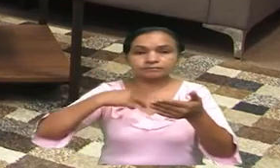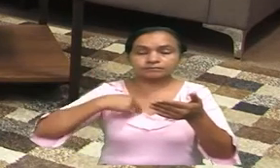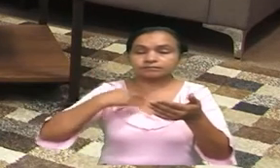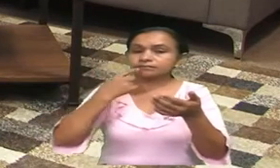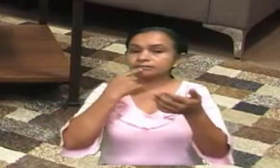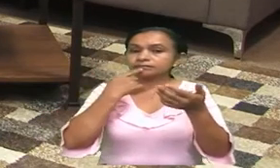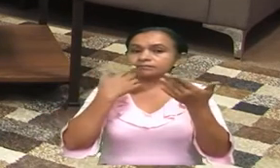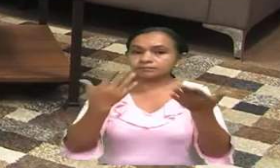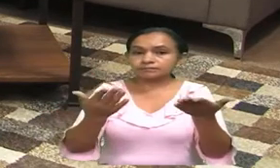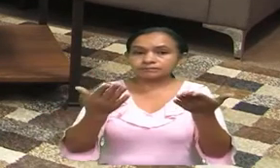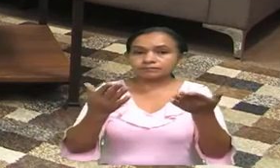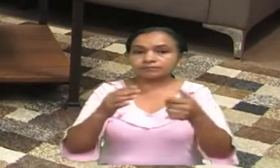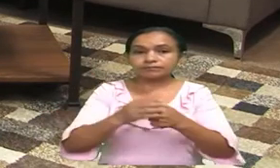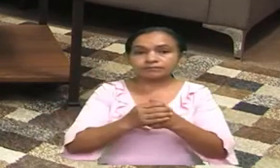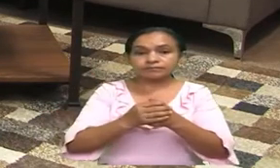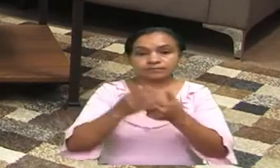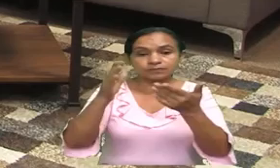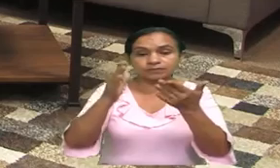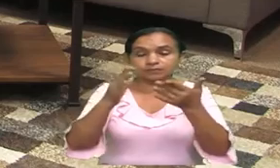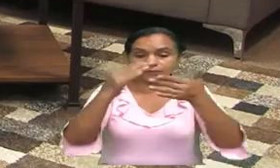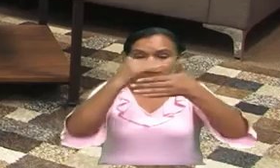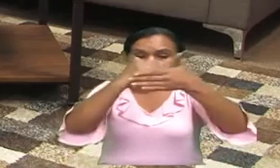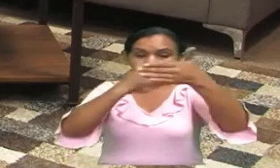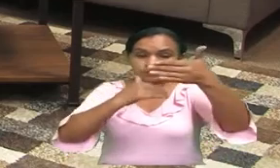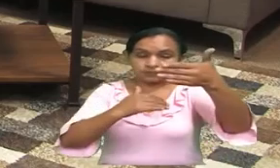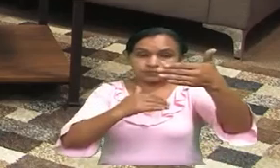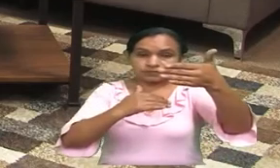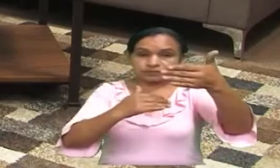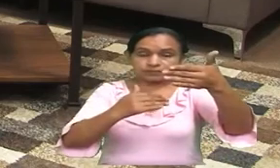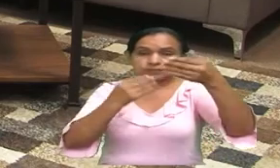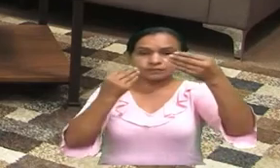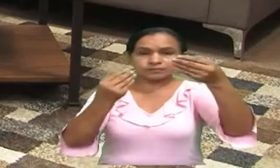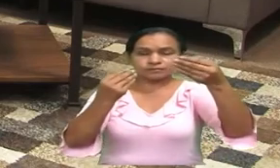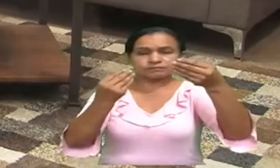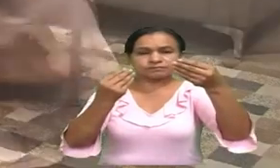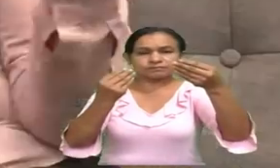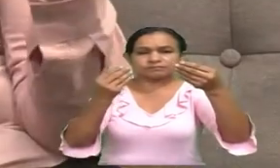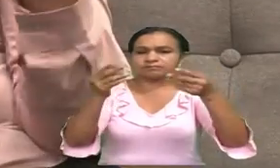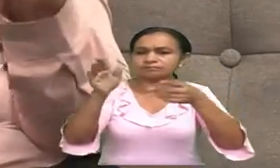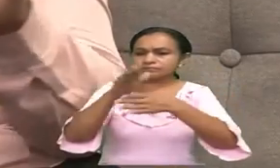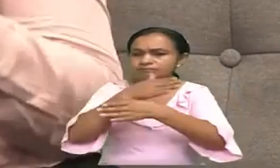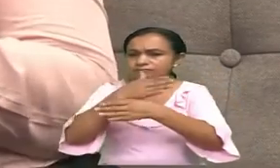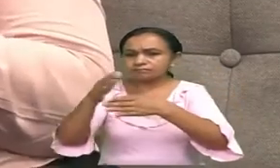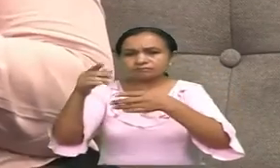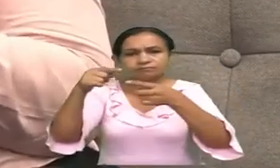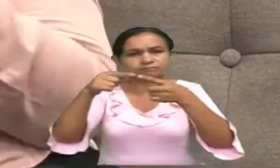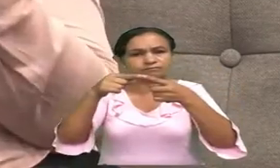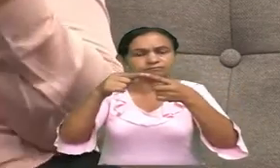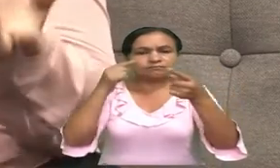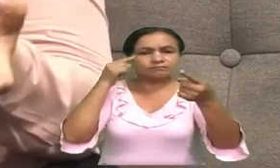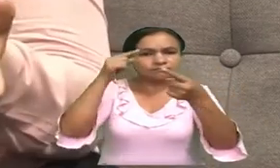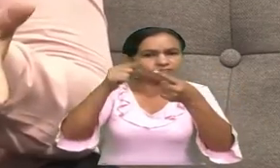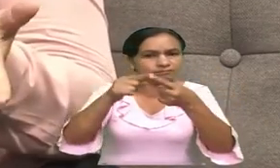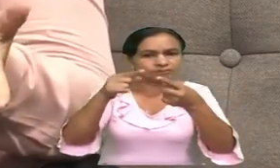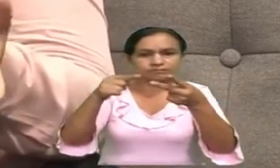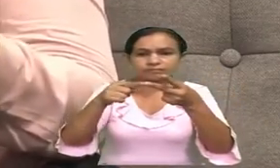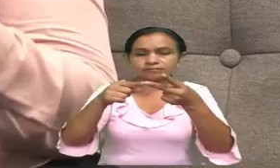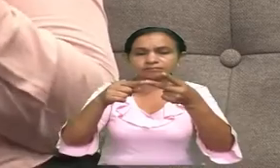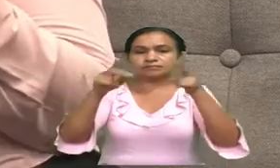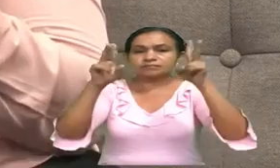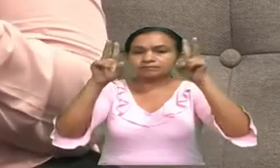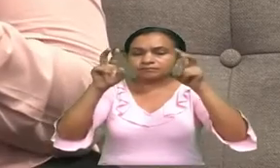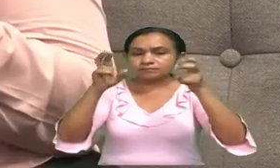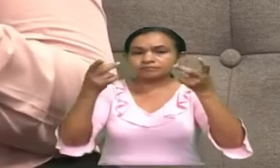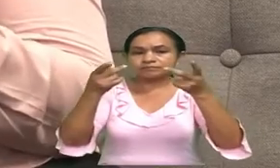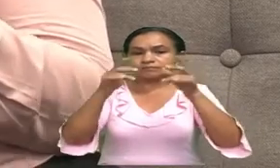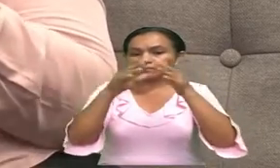porque los currículos que nosotros tenemos, hay muchos currículos que son mixtos, que puede ser por objetivo, que puede ser por competencia